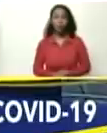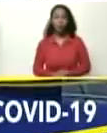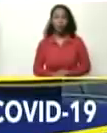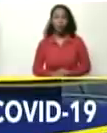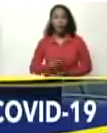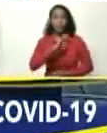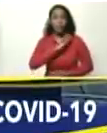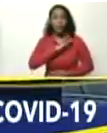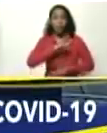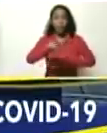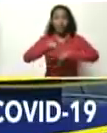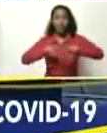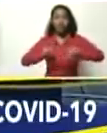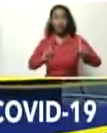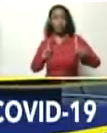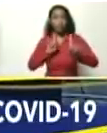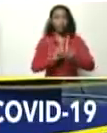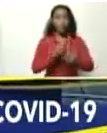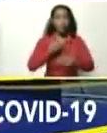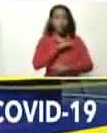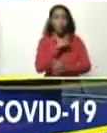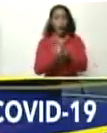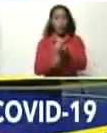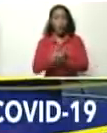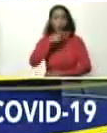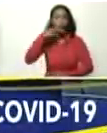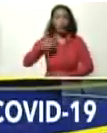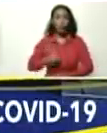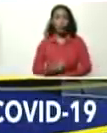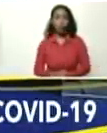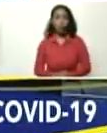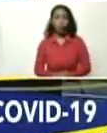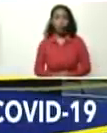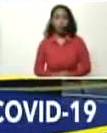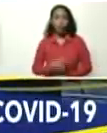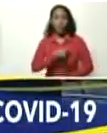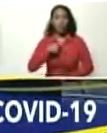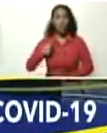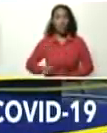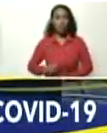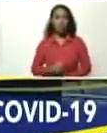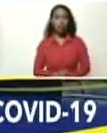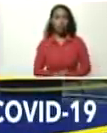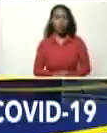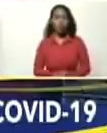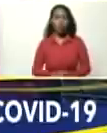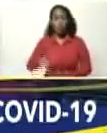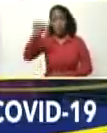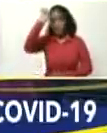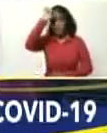Tener una coordinación cercana con nuestros hermanos rusos, chinos,